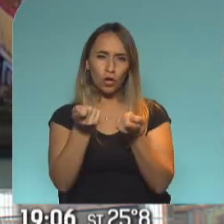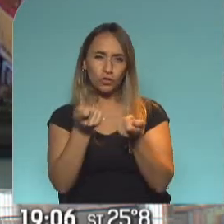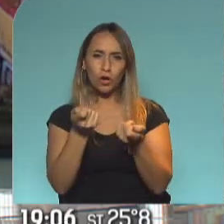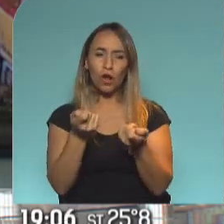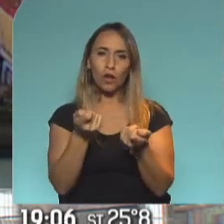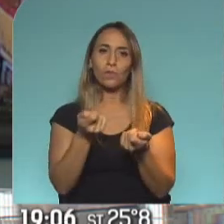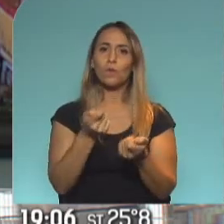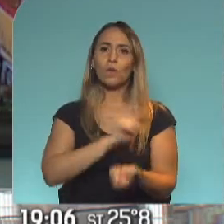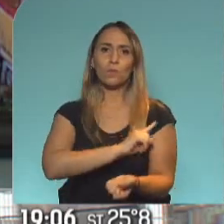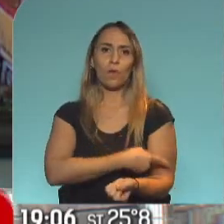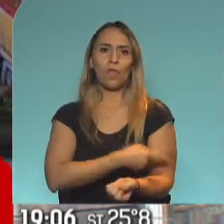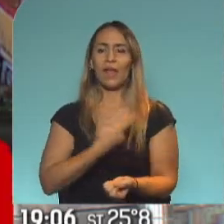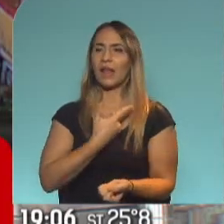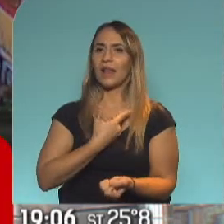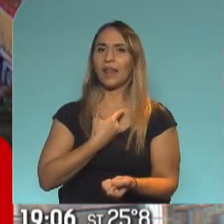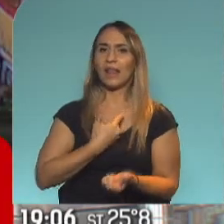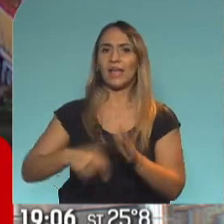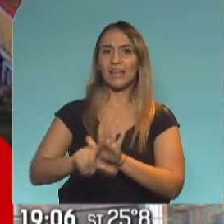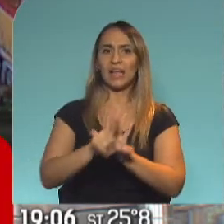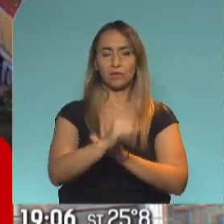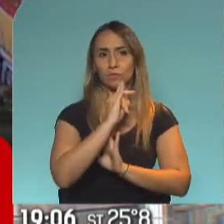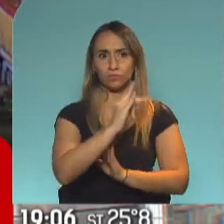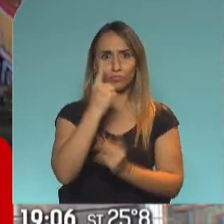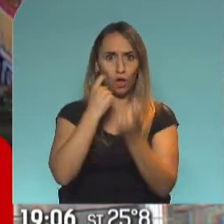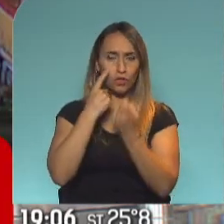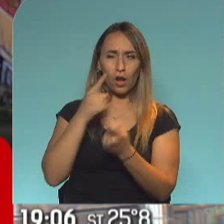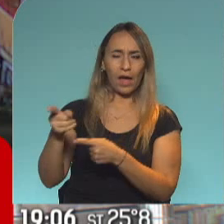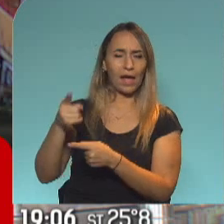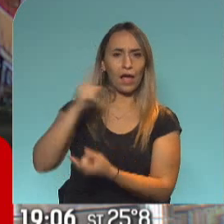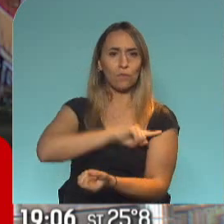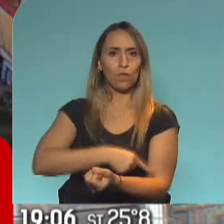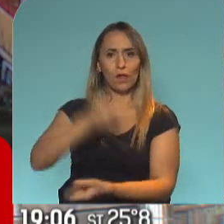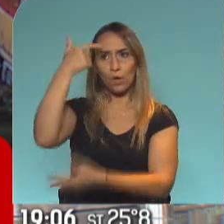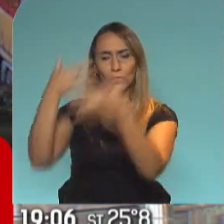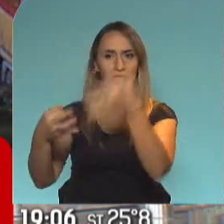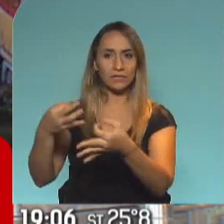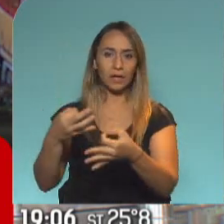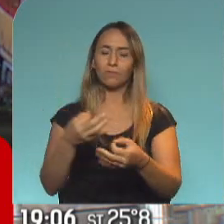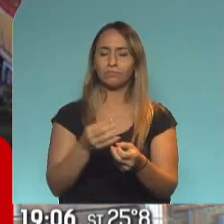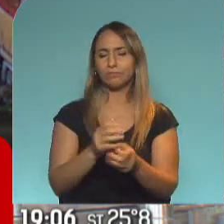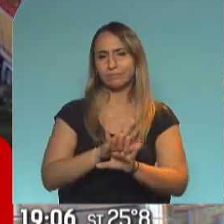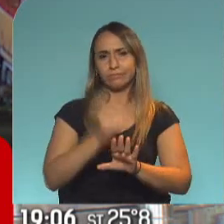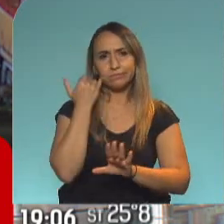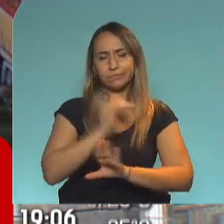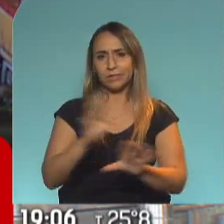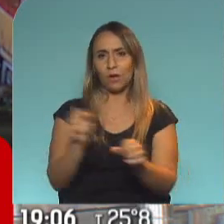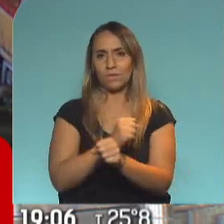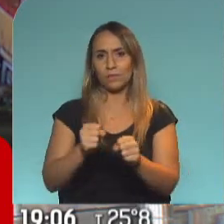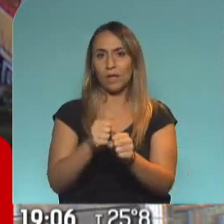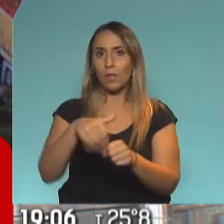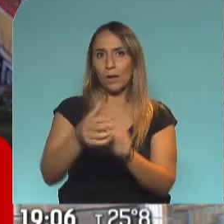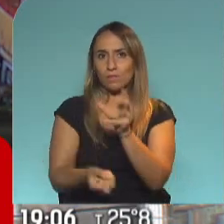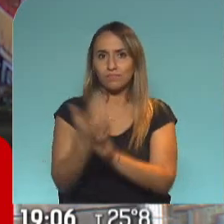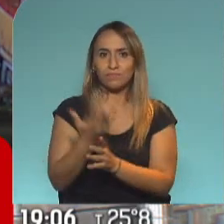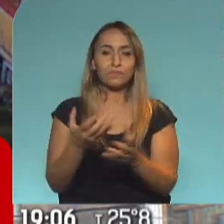el legislativo por sobre la justicia, se activó el debate por la conformación de una bicameral en ese sentido. Las posiciones de